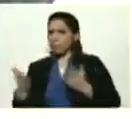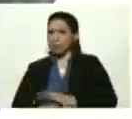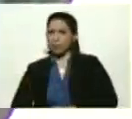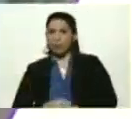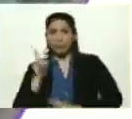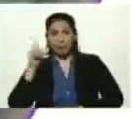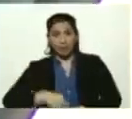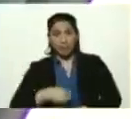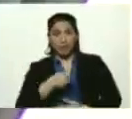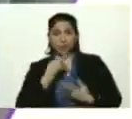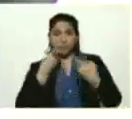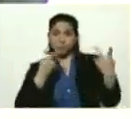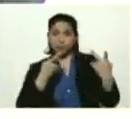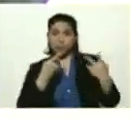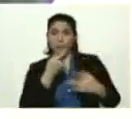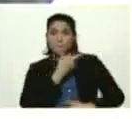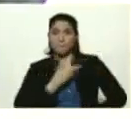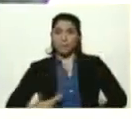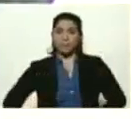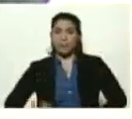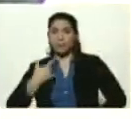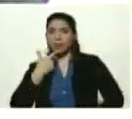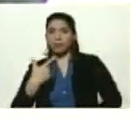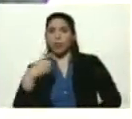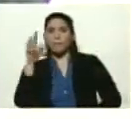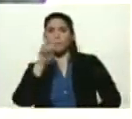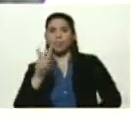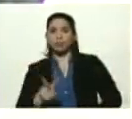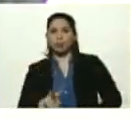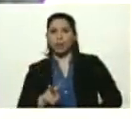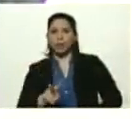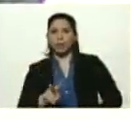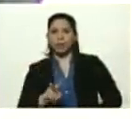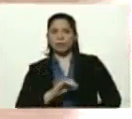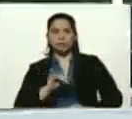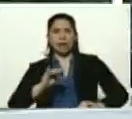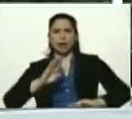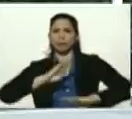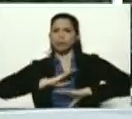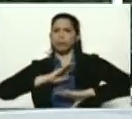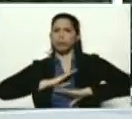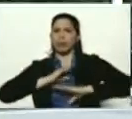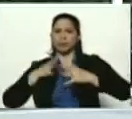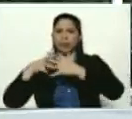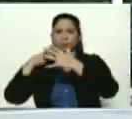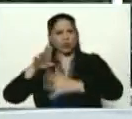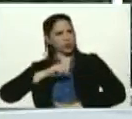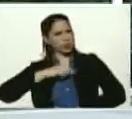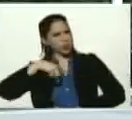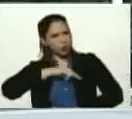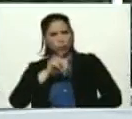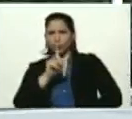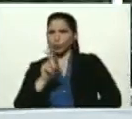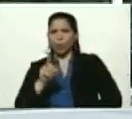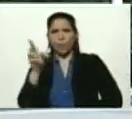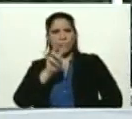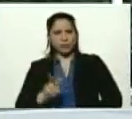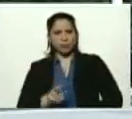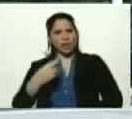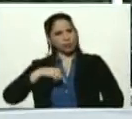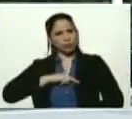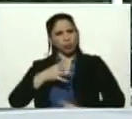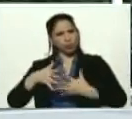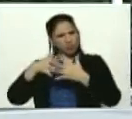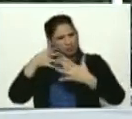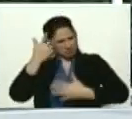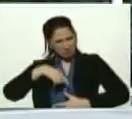También escribió que el presidente dijo que Venezuela ya era parte de Estados Unidos. O sea, que nosotros no somos Venezuela, nosotros somos gringos.